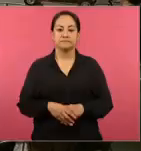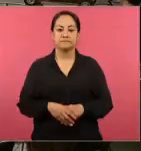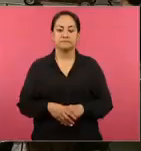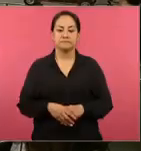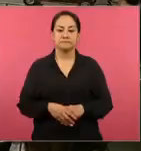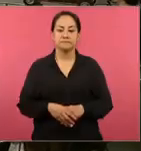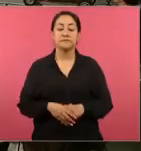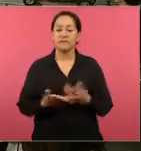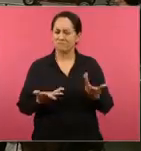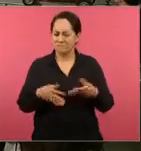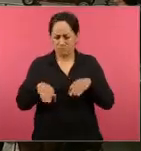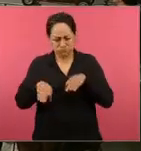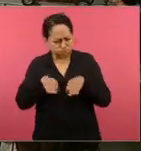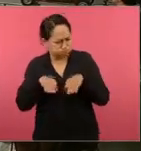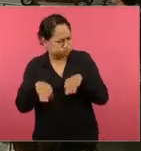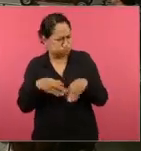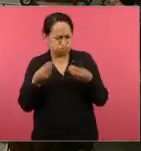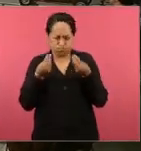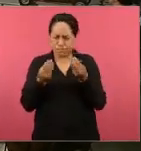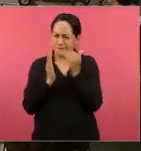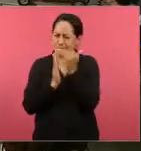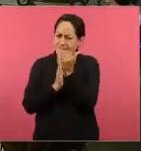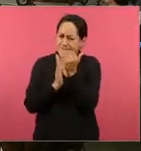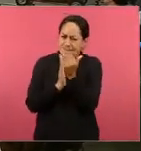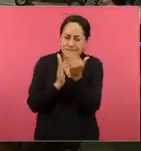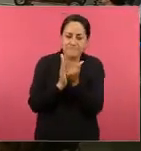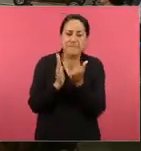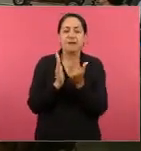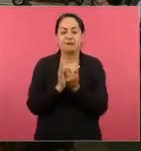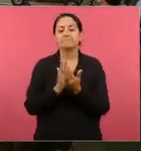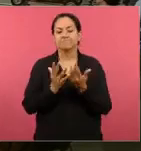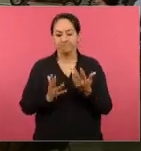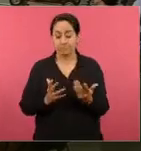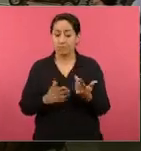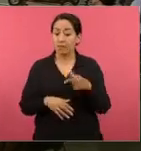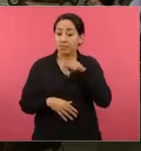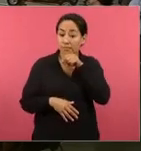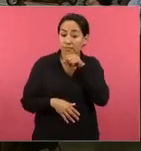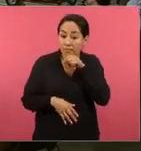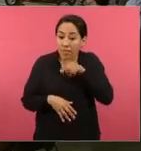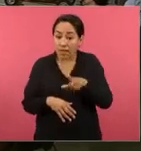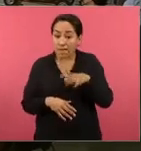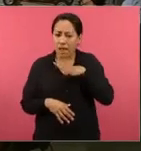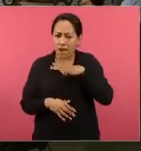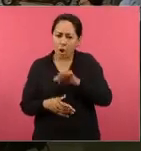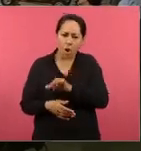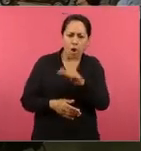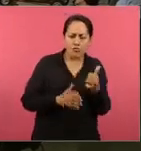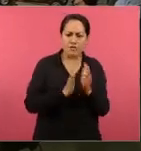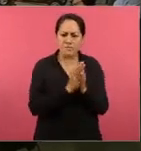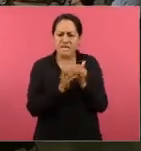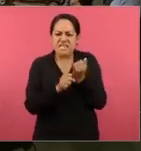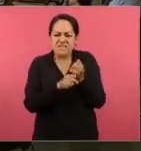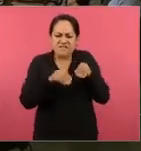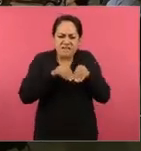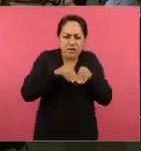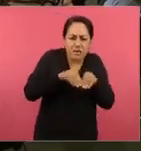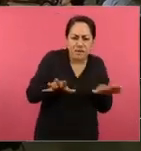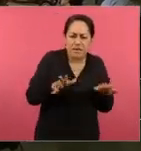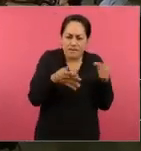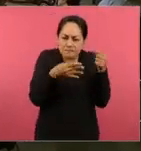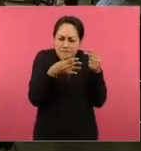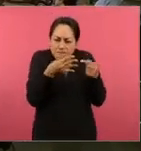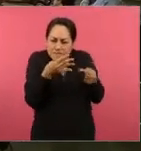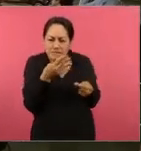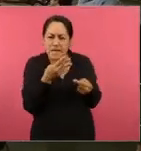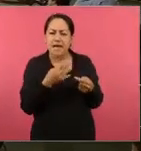es resolver algunas situaciones. Y entonces tenemos, además de los libros informáticos, que servirán para que el maestro y